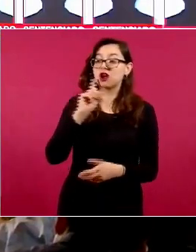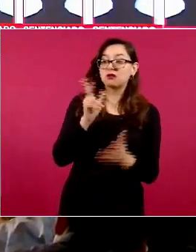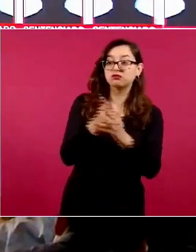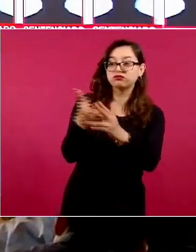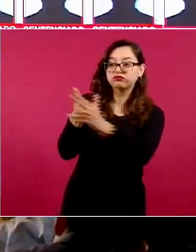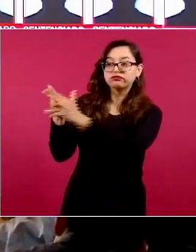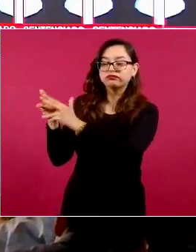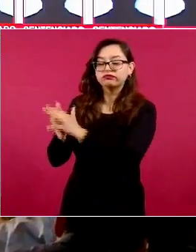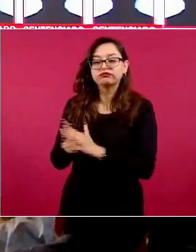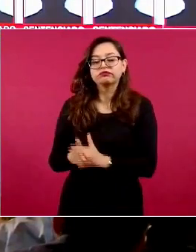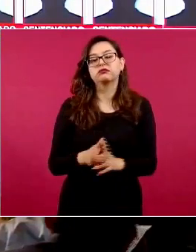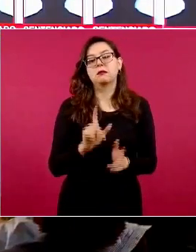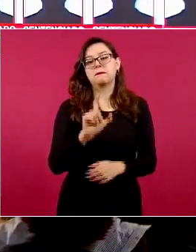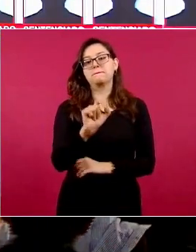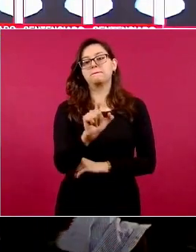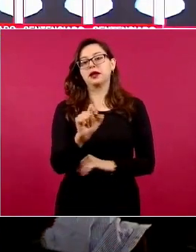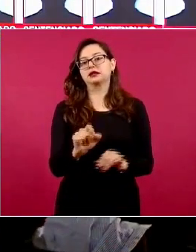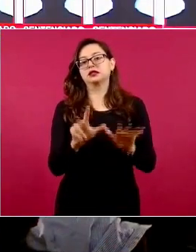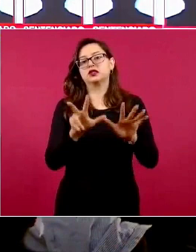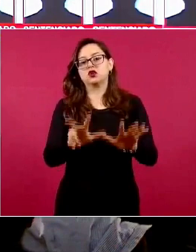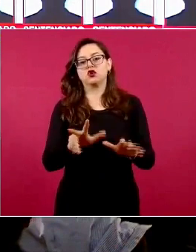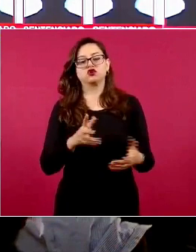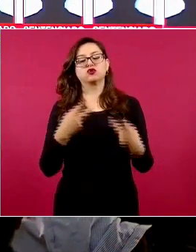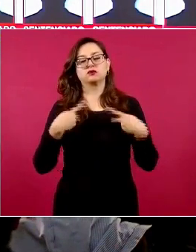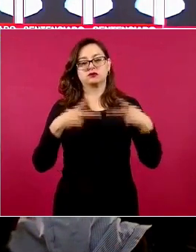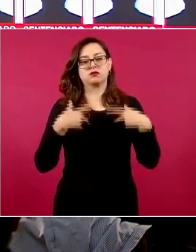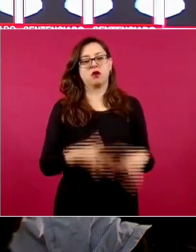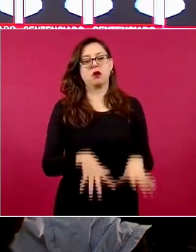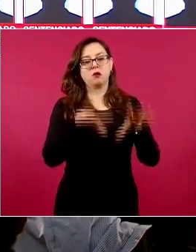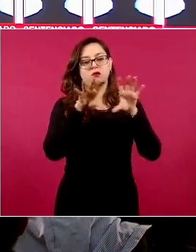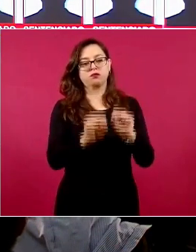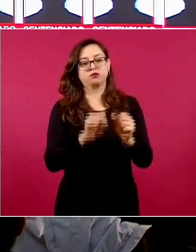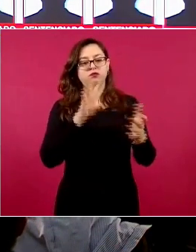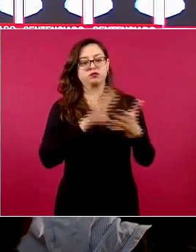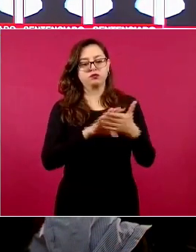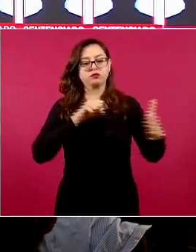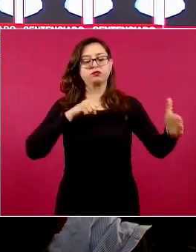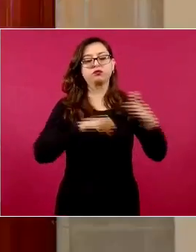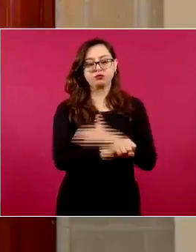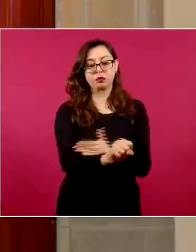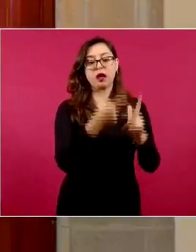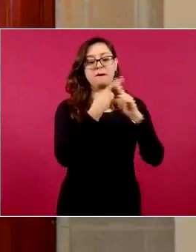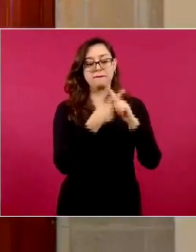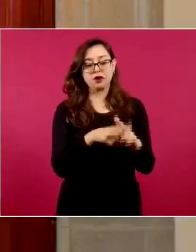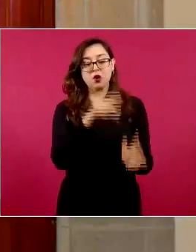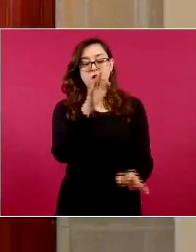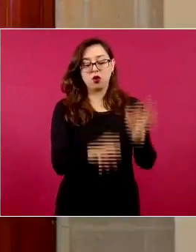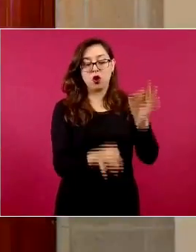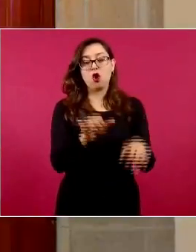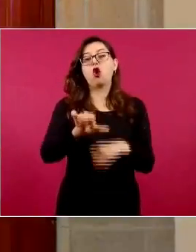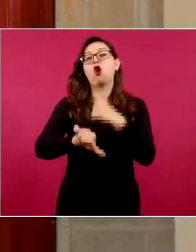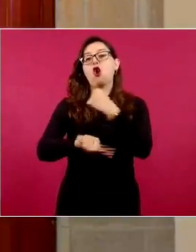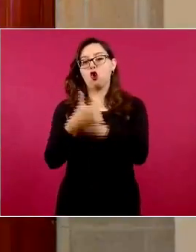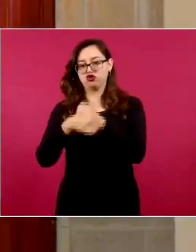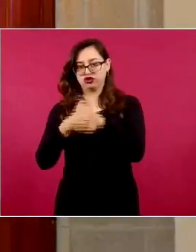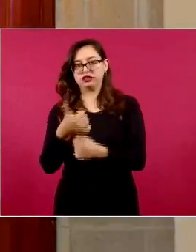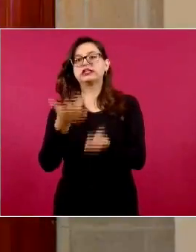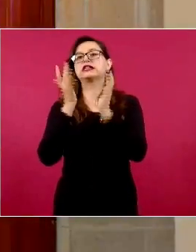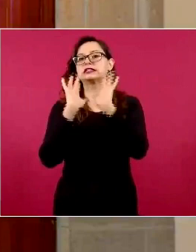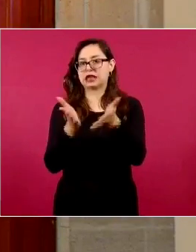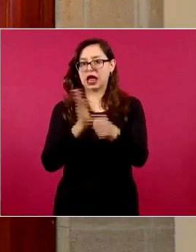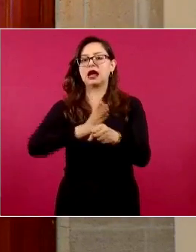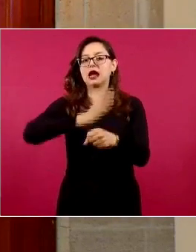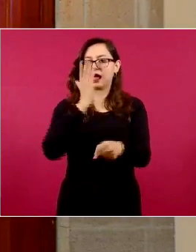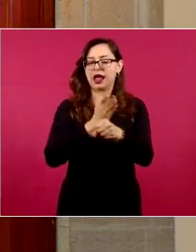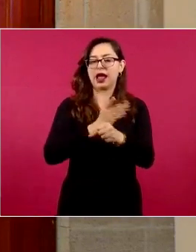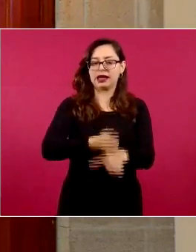periodo, con 11 personas sentenciadas, de las cuales son 6 en la Ciudad de México con